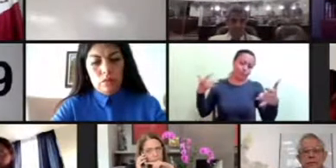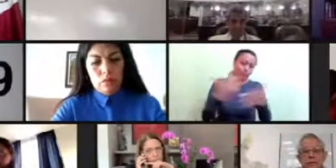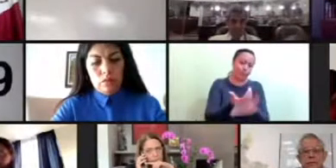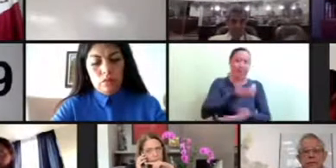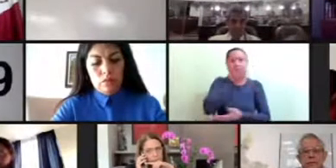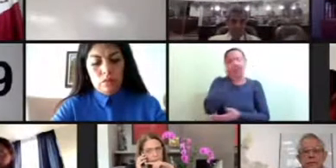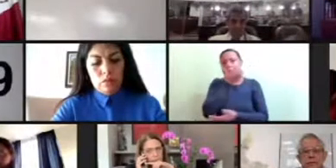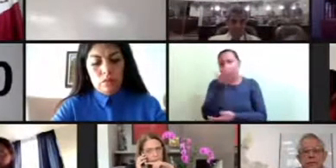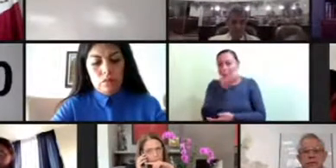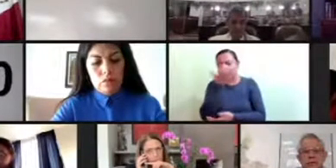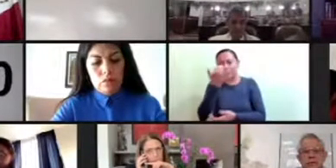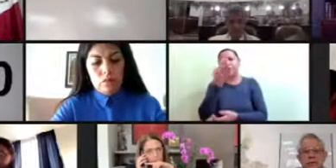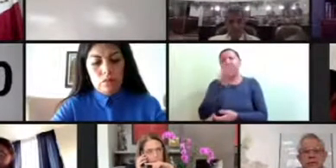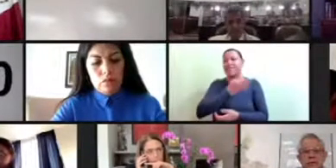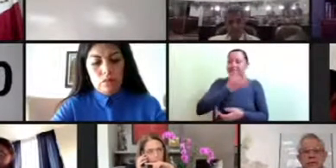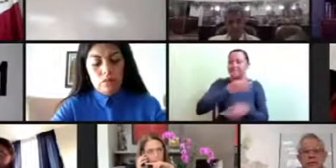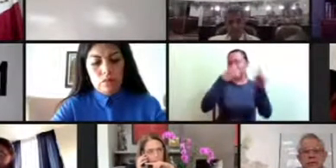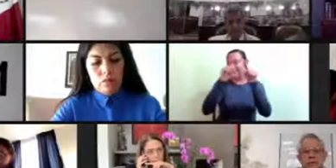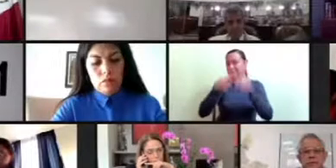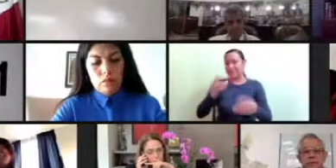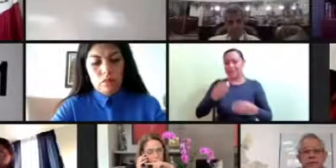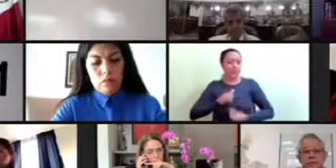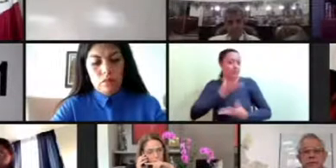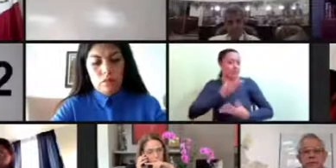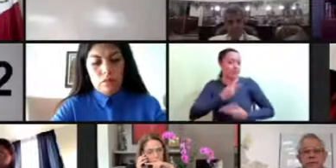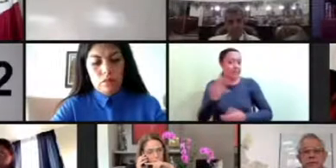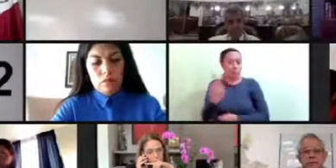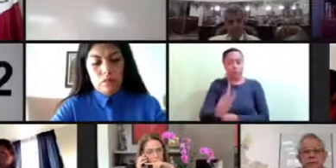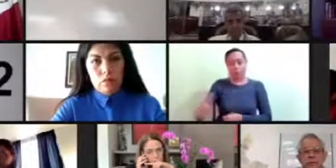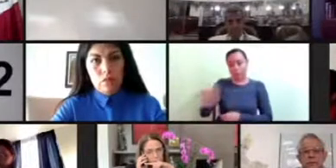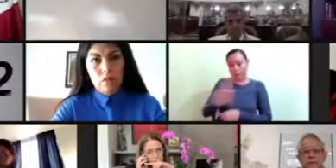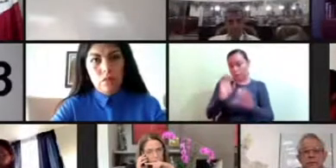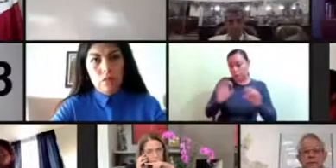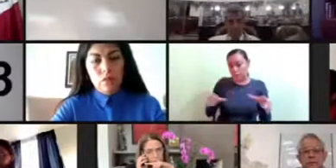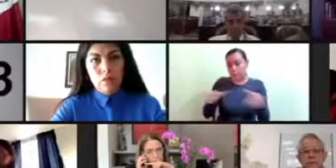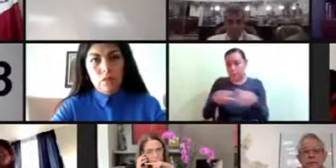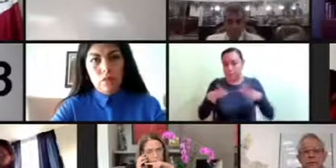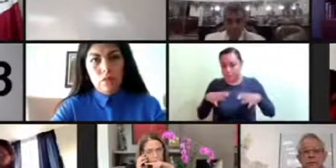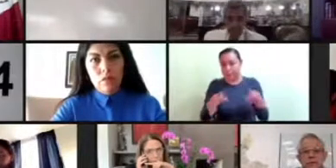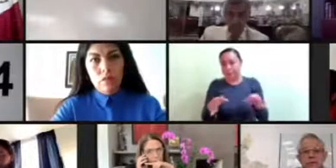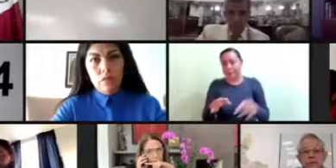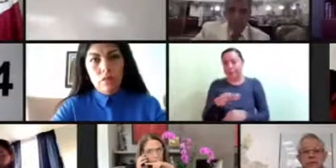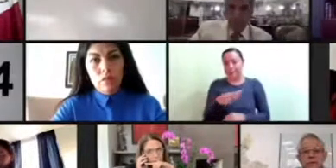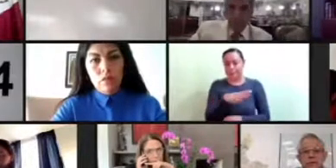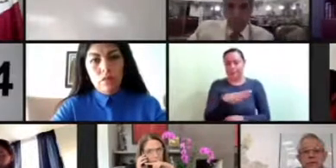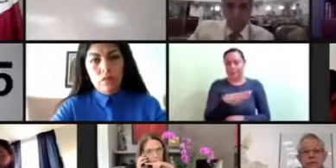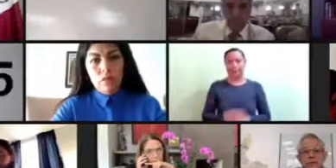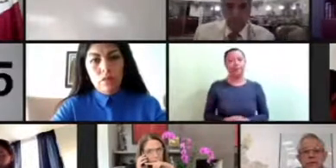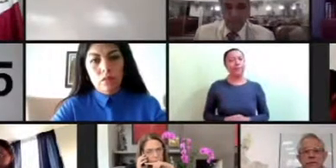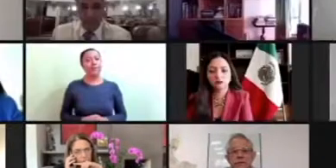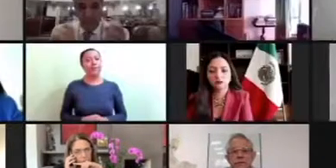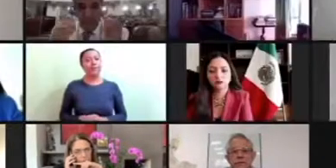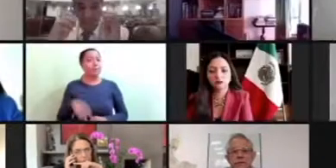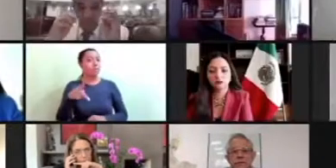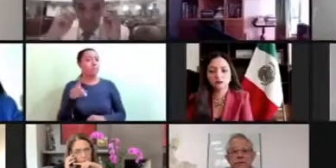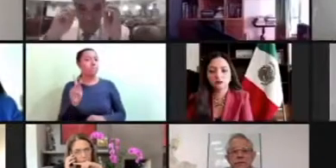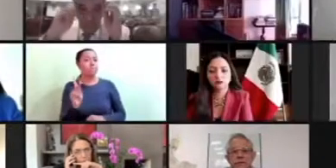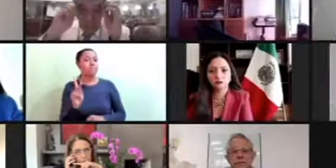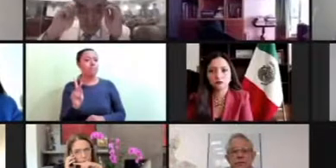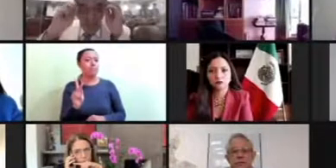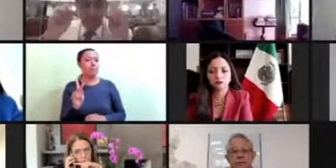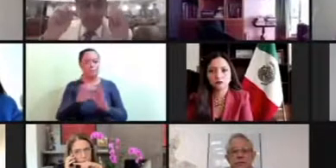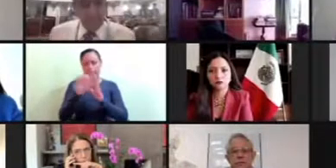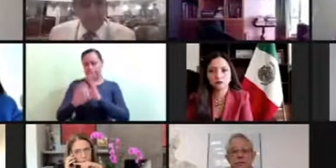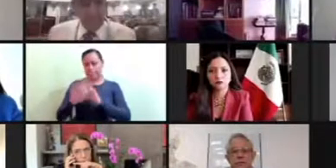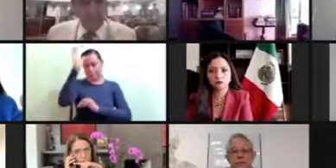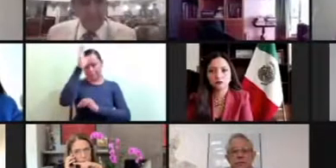ricas costumbres y expresiones de los pueblos y barrios originarios. Sin embargo, en cuanto a cultura